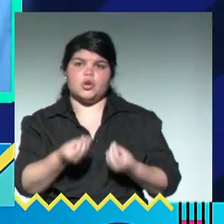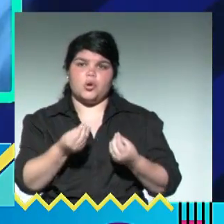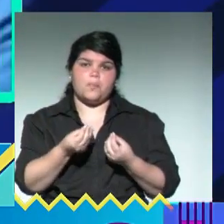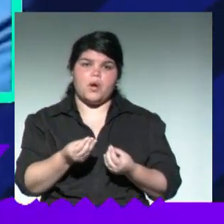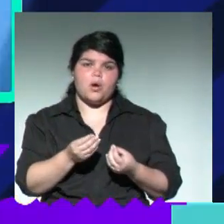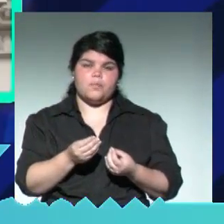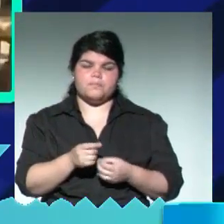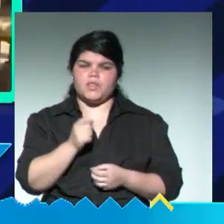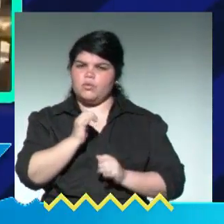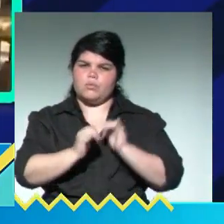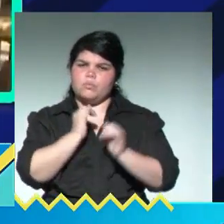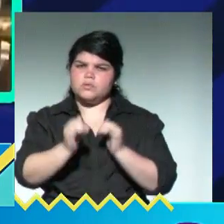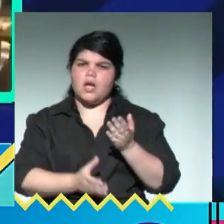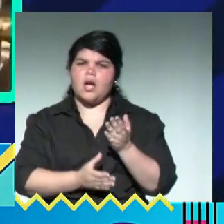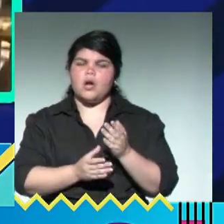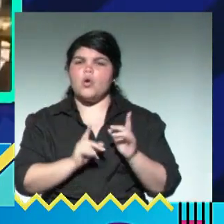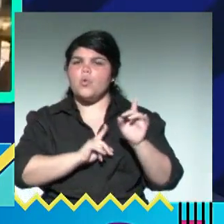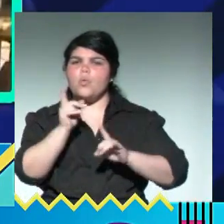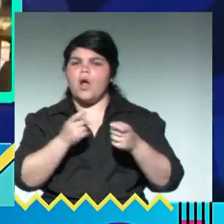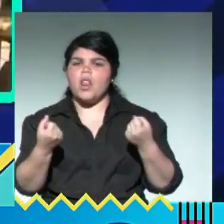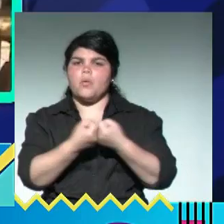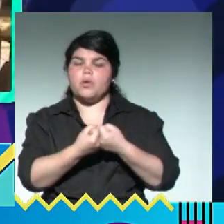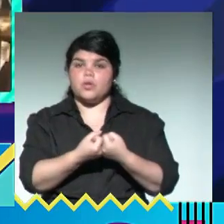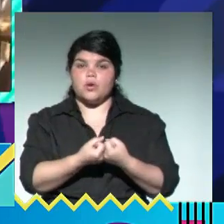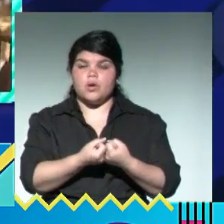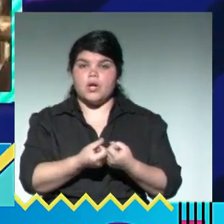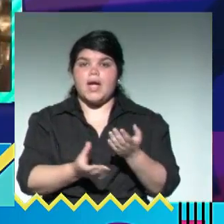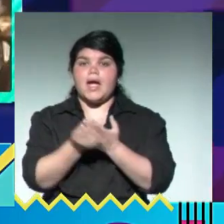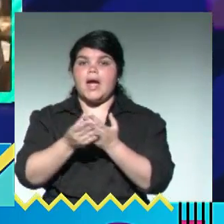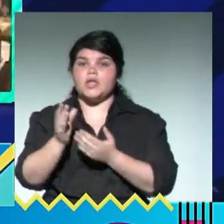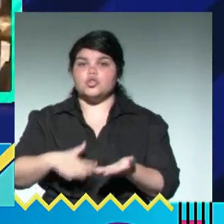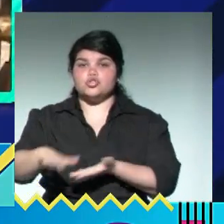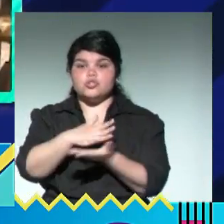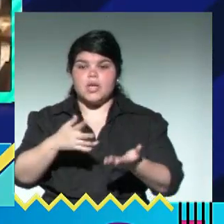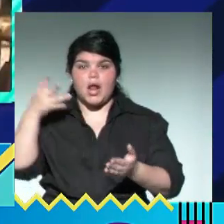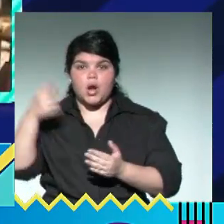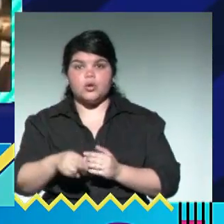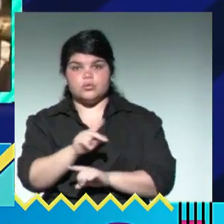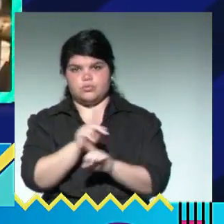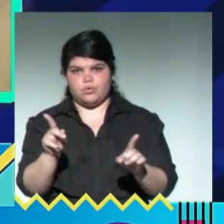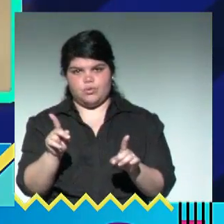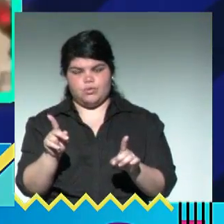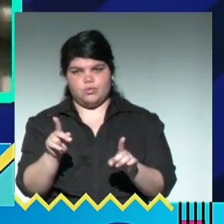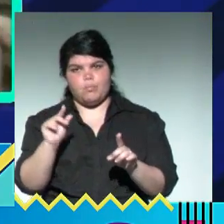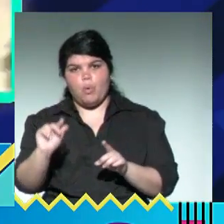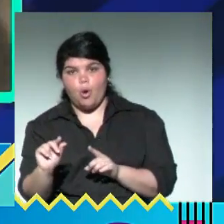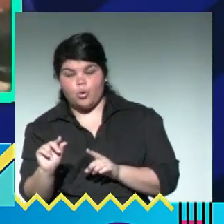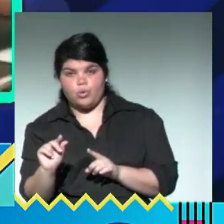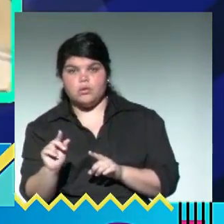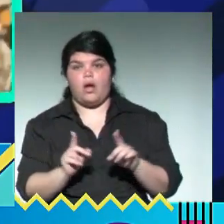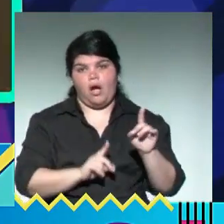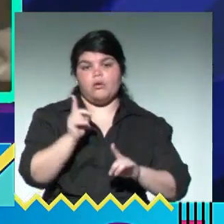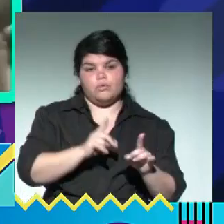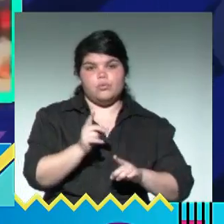Bueno, el gasto social no lo toquemos tanto. A ver, ¿dónde vamos a tocar? Y bueno, vamos a tocar en A, en B, en C. Y sí, alguien va a chillar, y